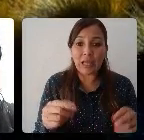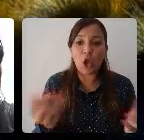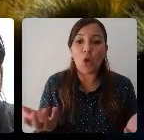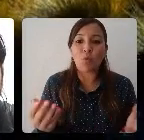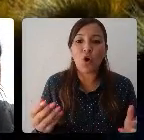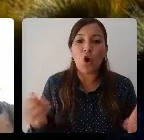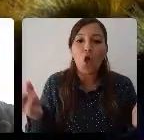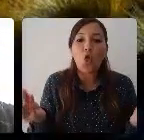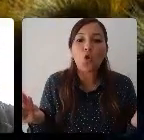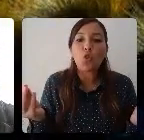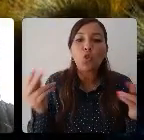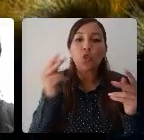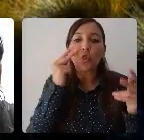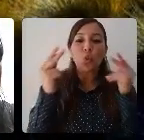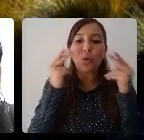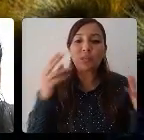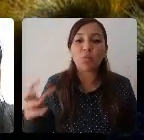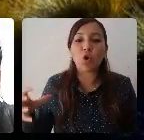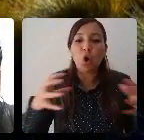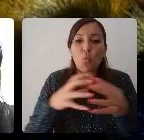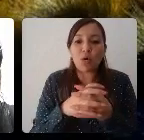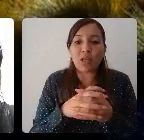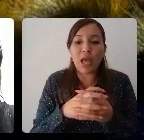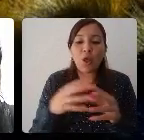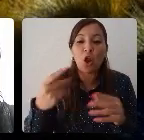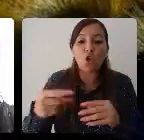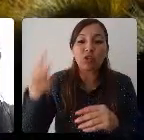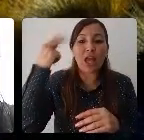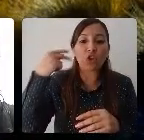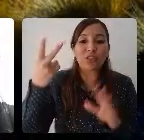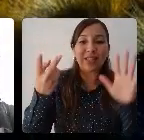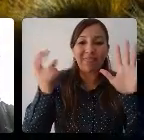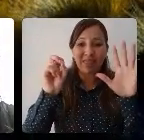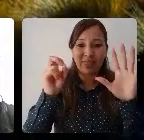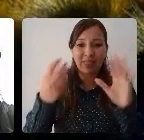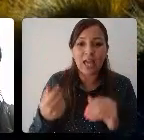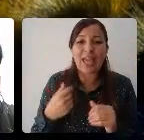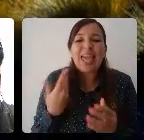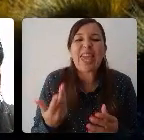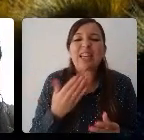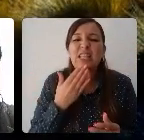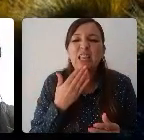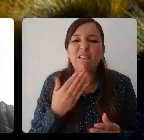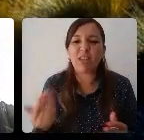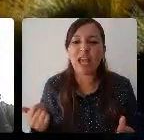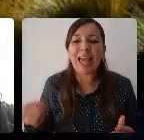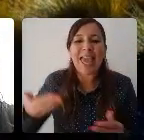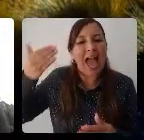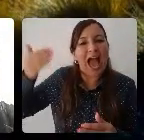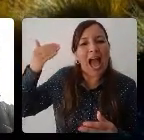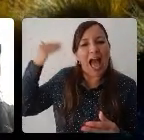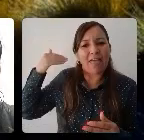de los años 70 y que poco a poco ha ido, ¿no? No solamente brindando una serie de experiencias